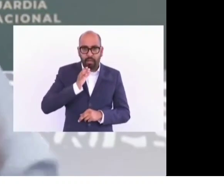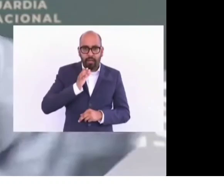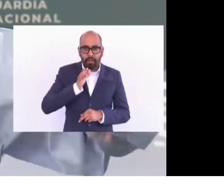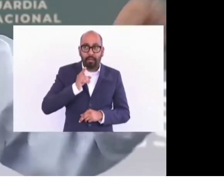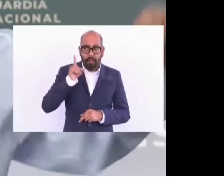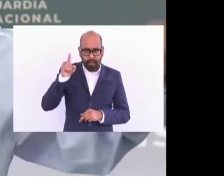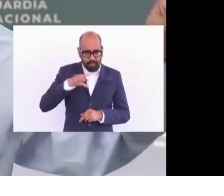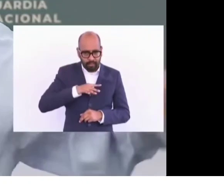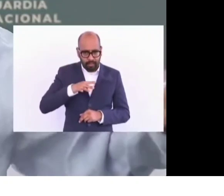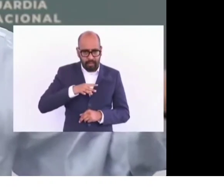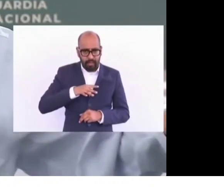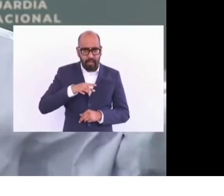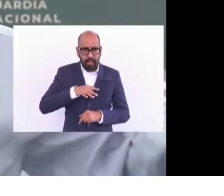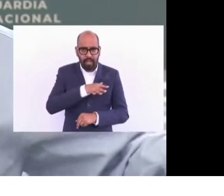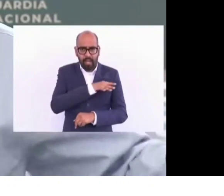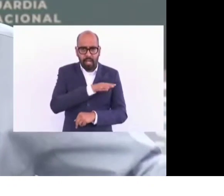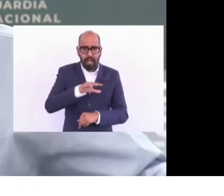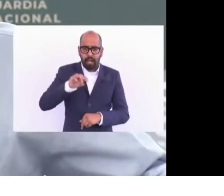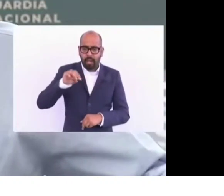con